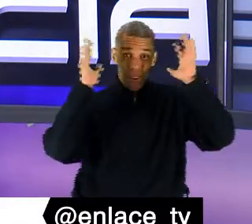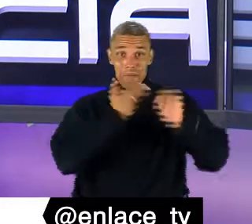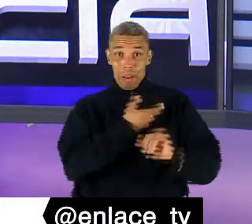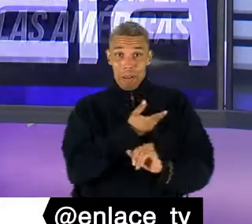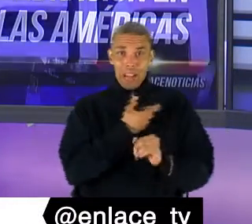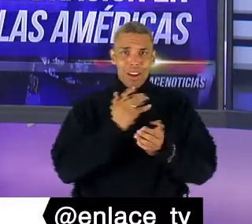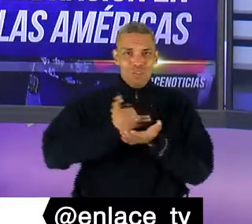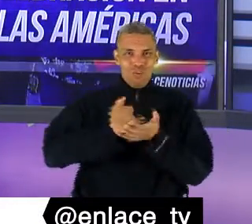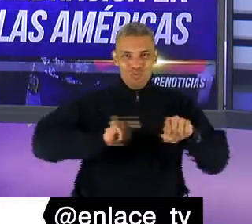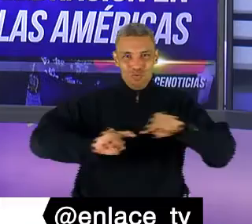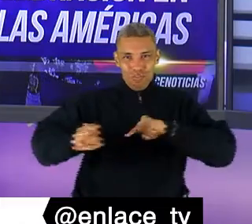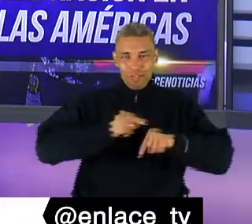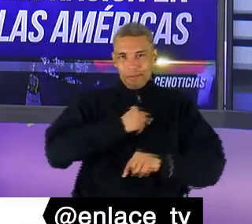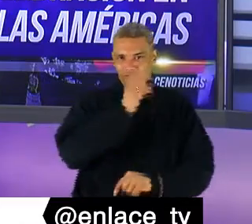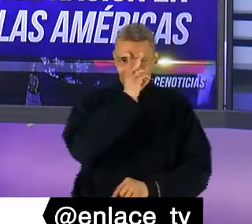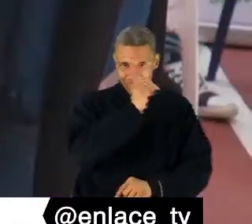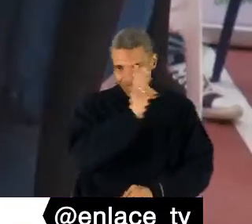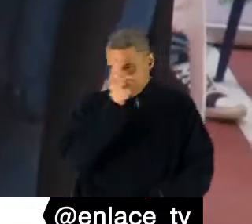homenaje.